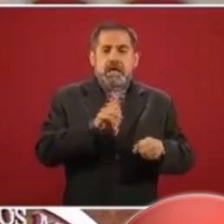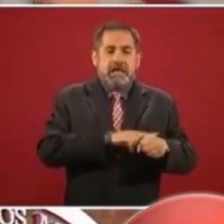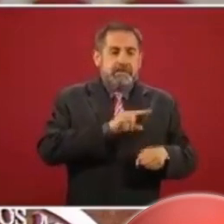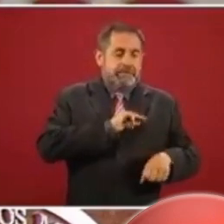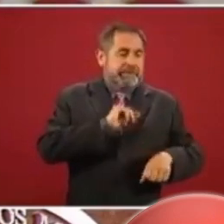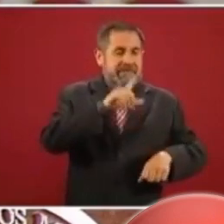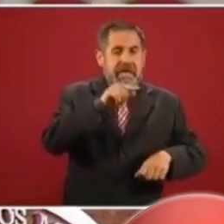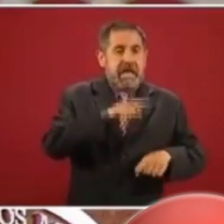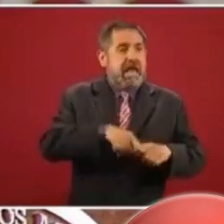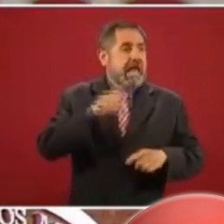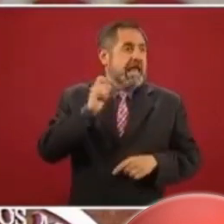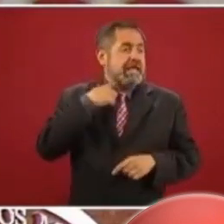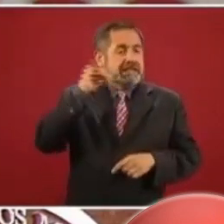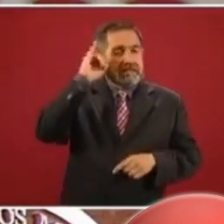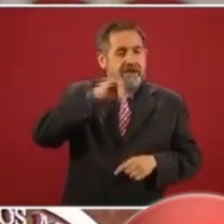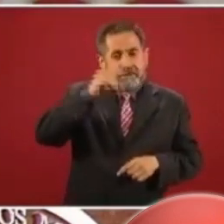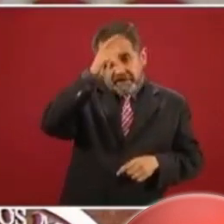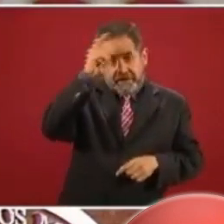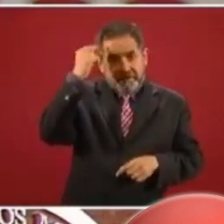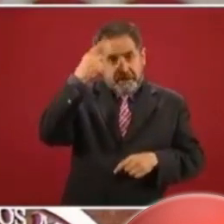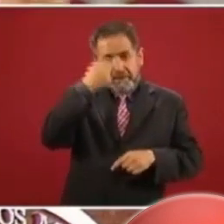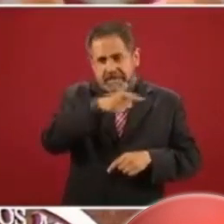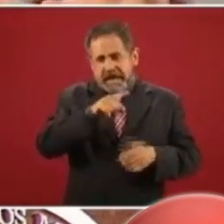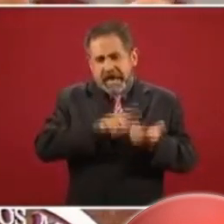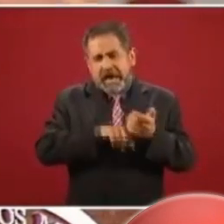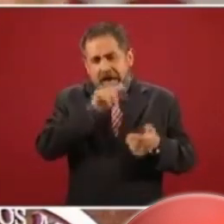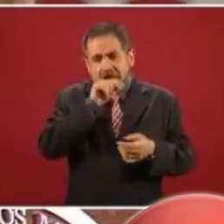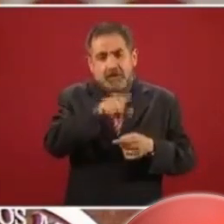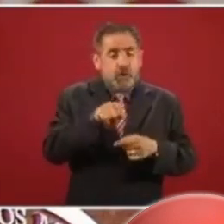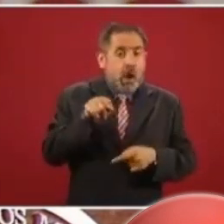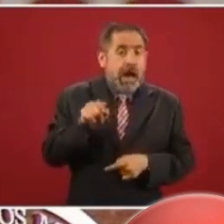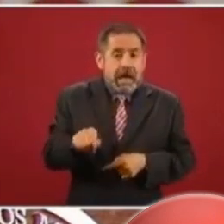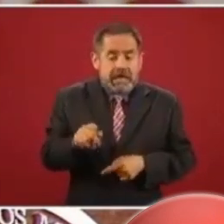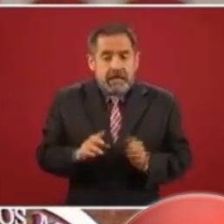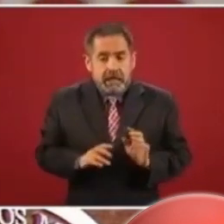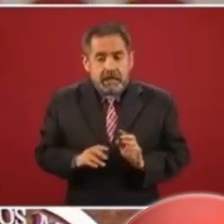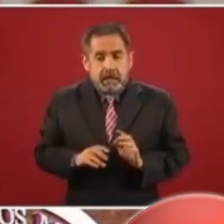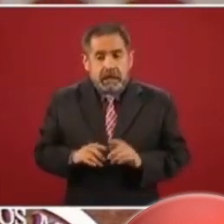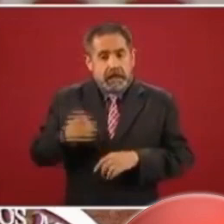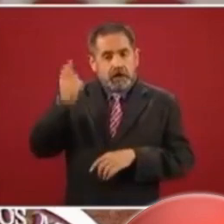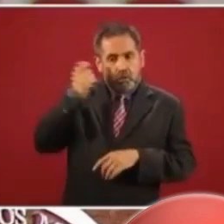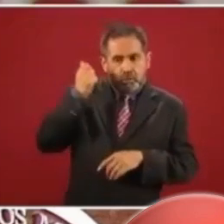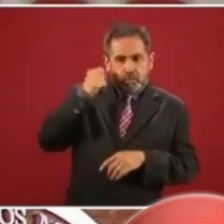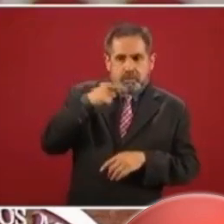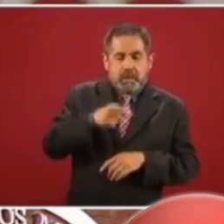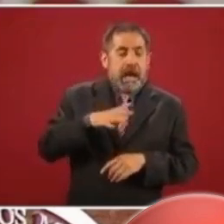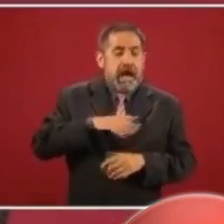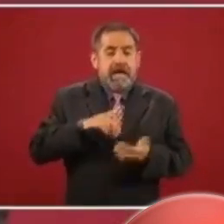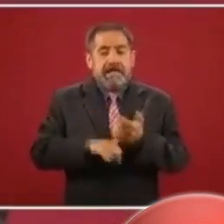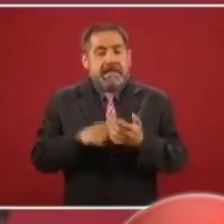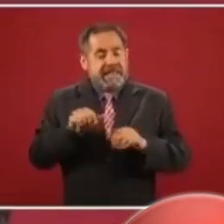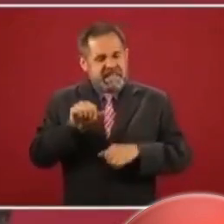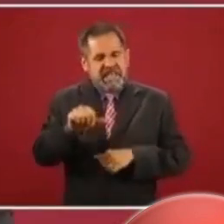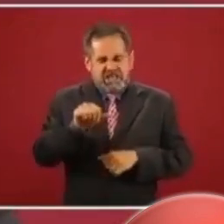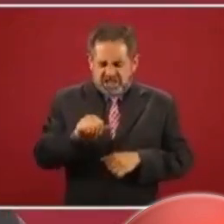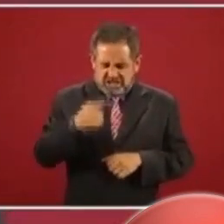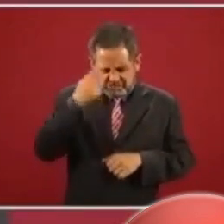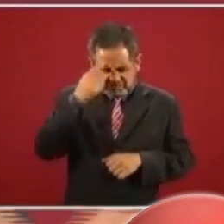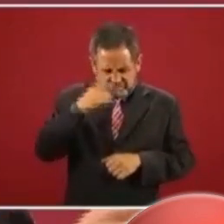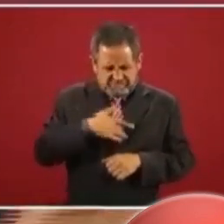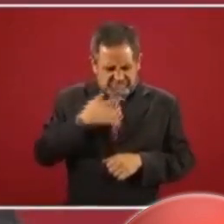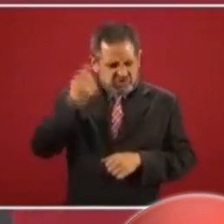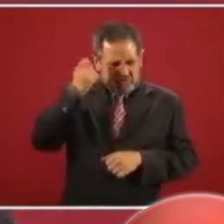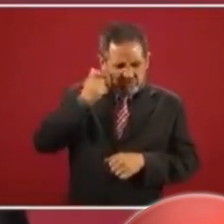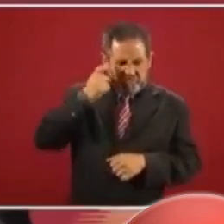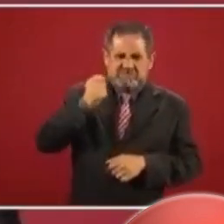sido jefa de enfermería en aquel estado. Ella y era jubilada, por cierto. Hay 16 que tomaron la decisión de que, a pesar que ya